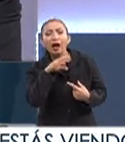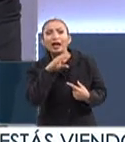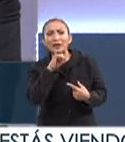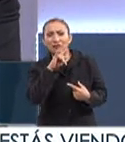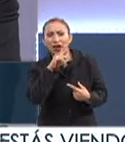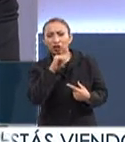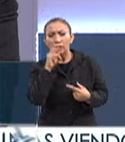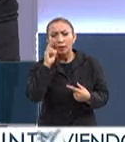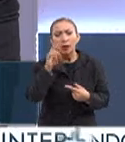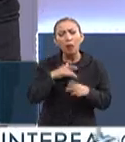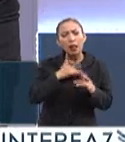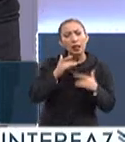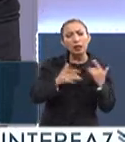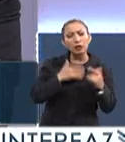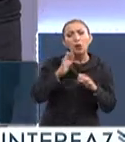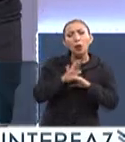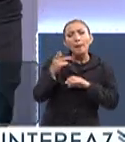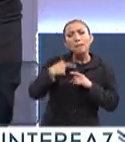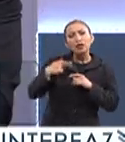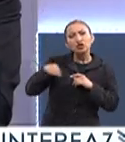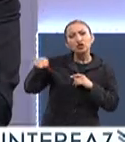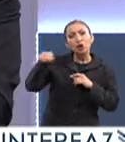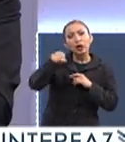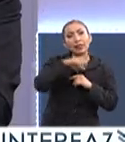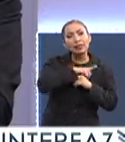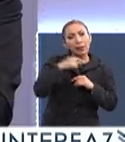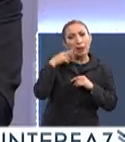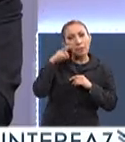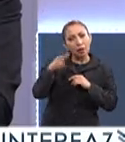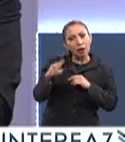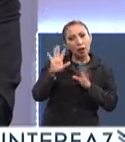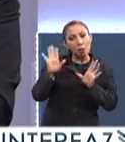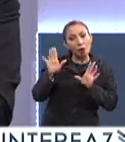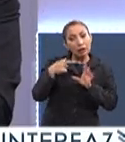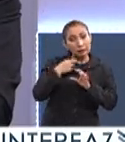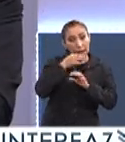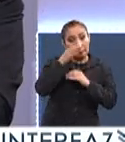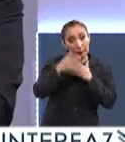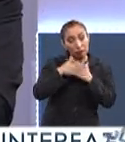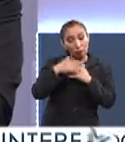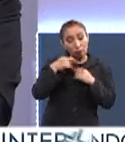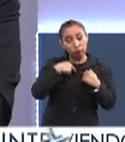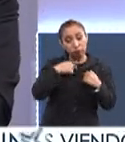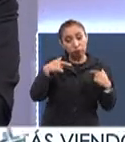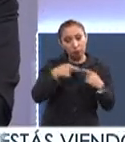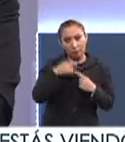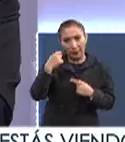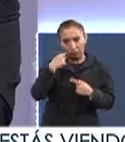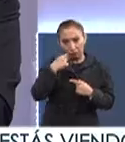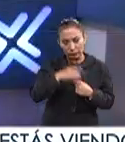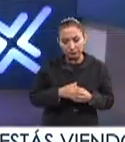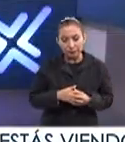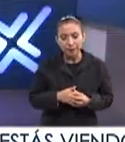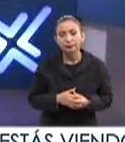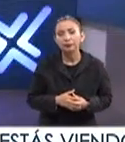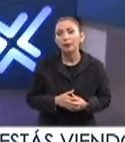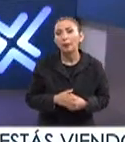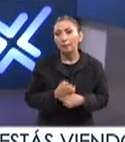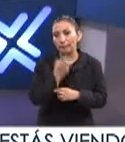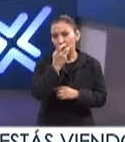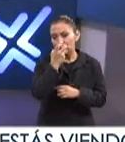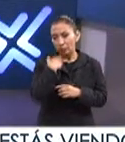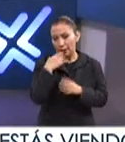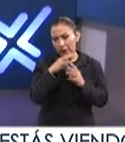síntomas y qué tipo de pacientes son los que deben considerar o sospechar que tienen un infarto desde ellos mismos. Es así que